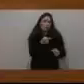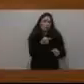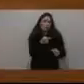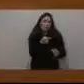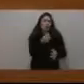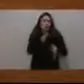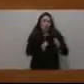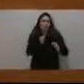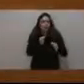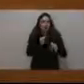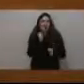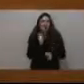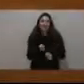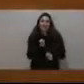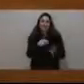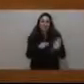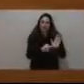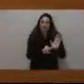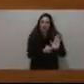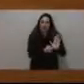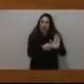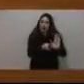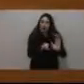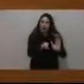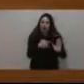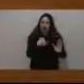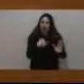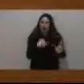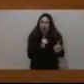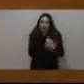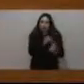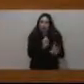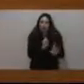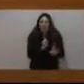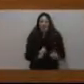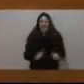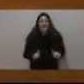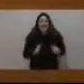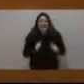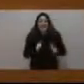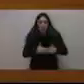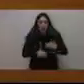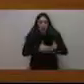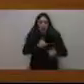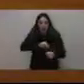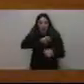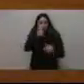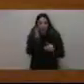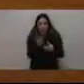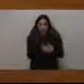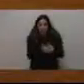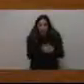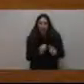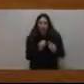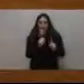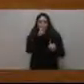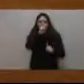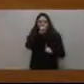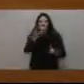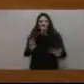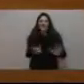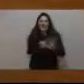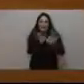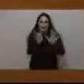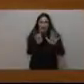judiciales, que sería absurdo que yo me empeñase aquí en edad. El inicio de la tramitación de este expediente se hizo en 2006 y,